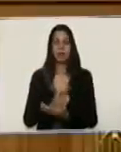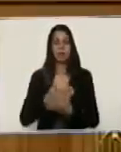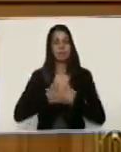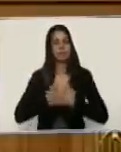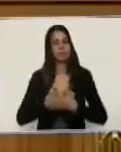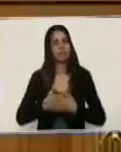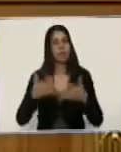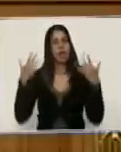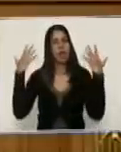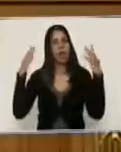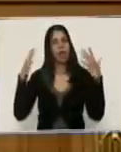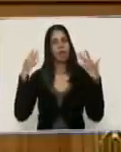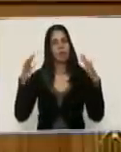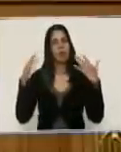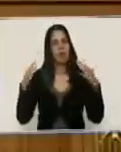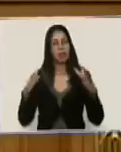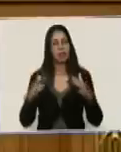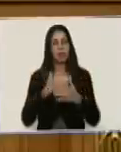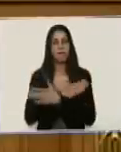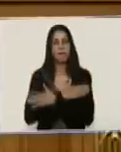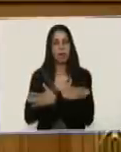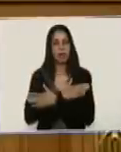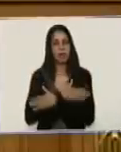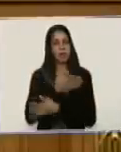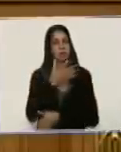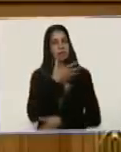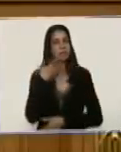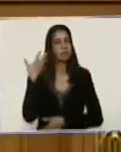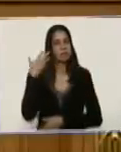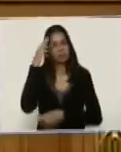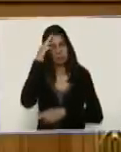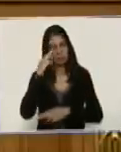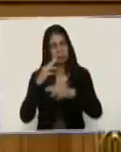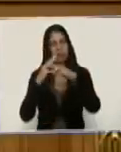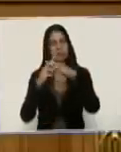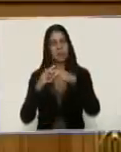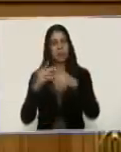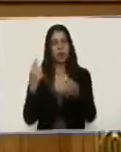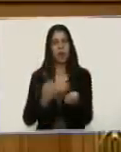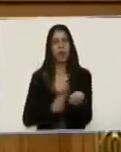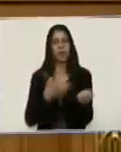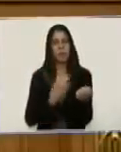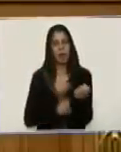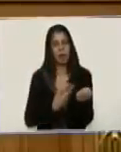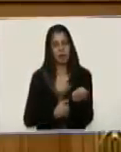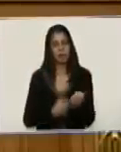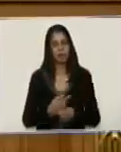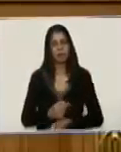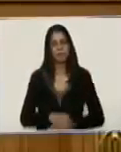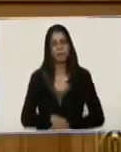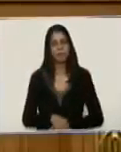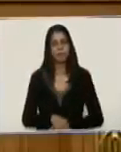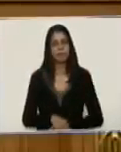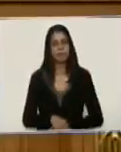un gran aplauso. Y los felicito y me honra llamarlos hermanas y hermanos.